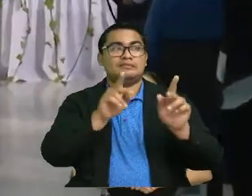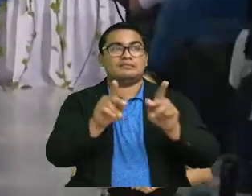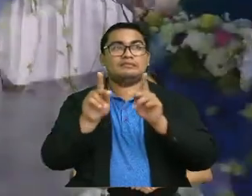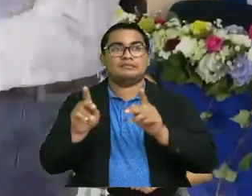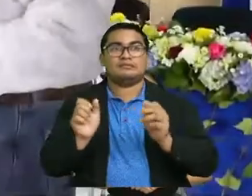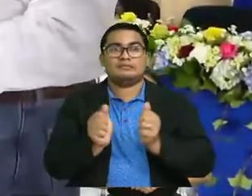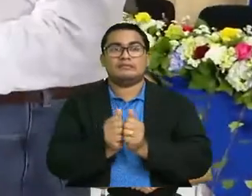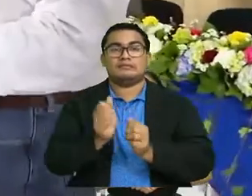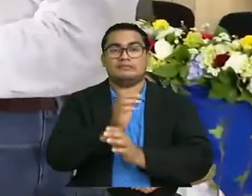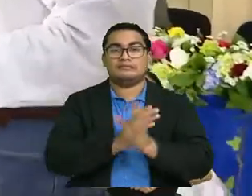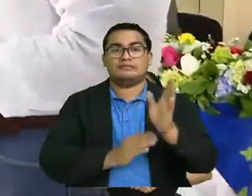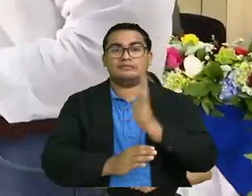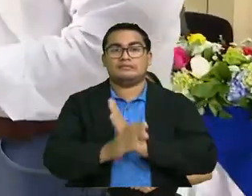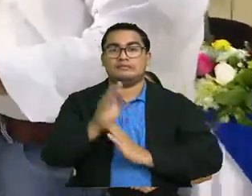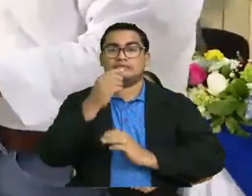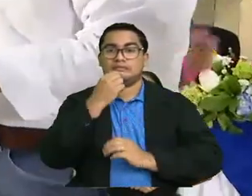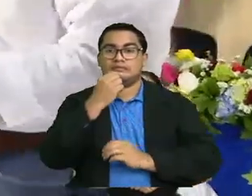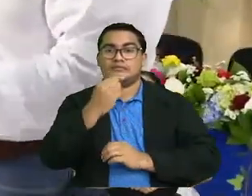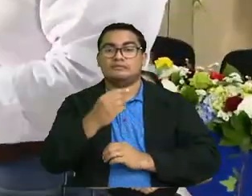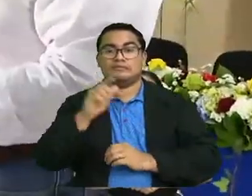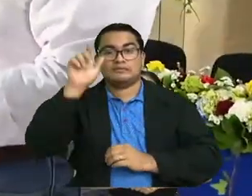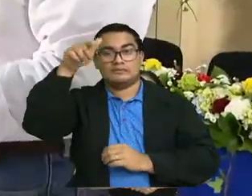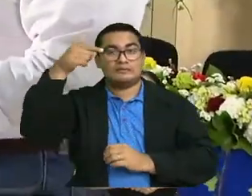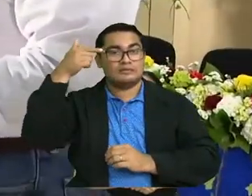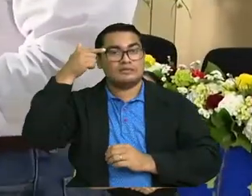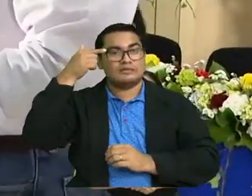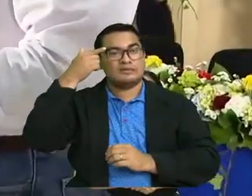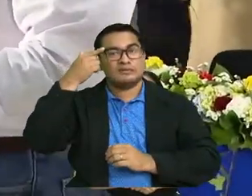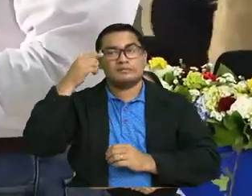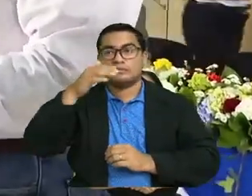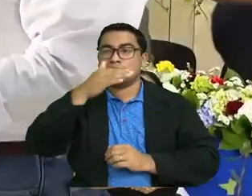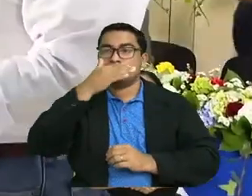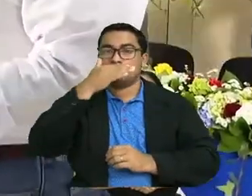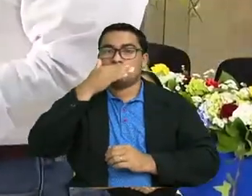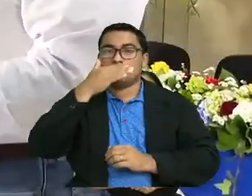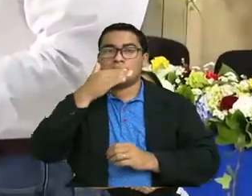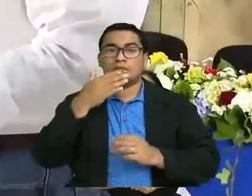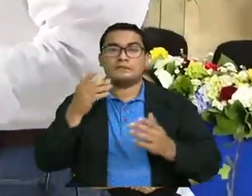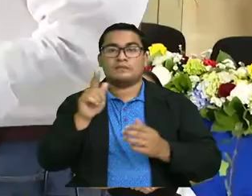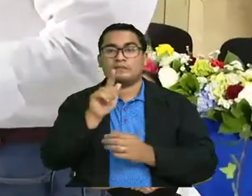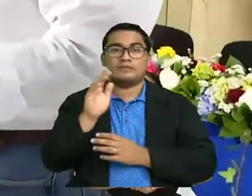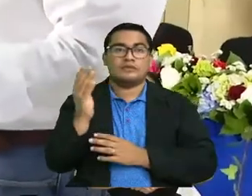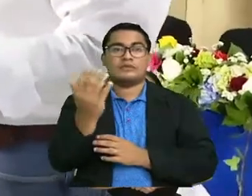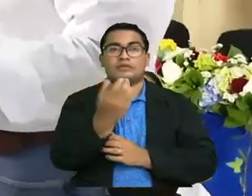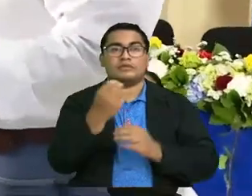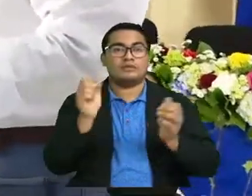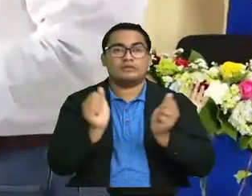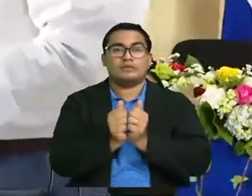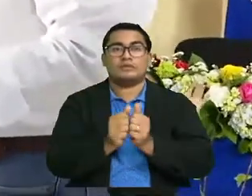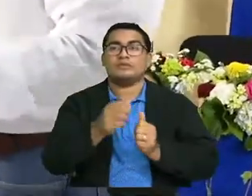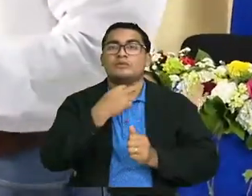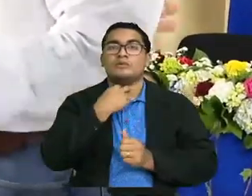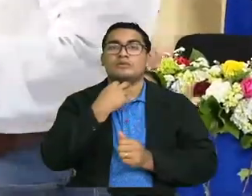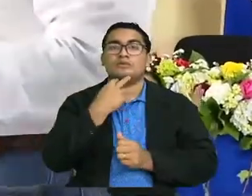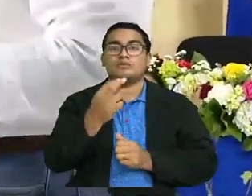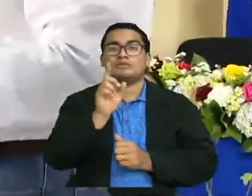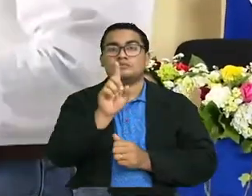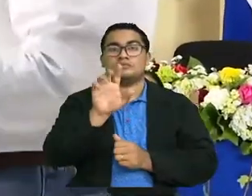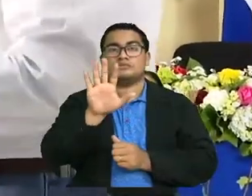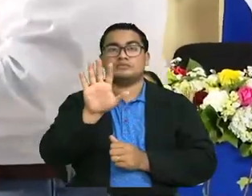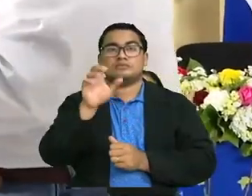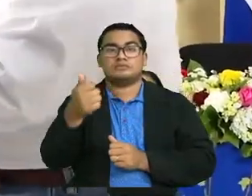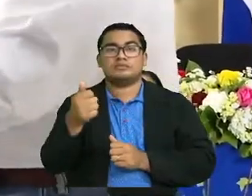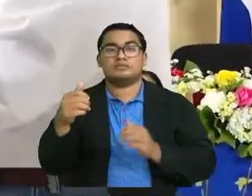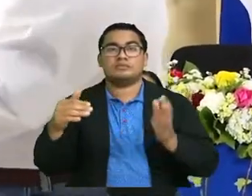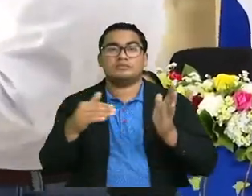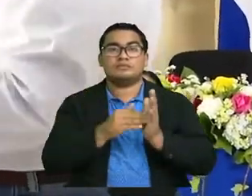discapacidad. El gobierno sandinista, a través del programa Todos con Voz, en la actualidad atiende a 156,000 personas que